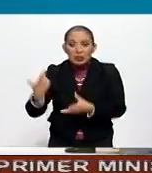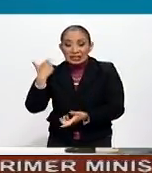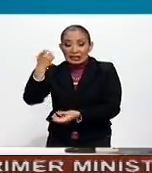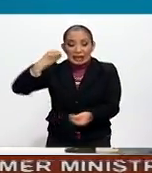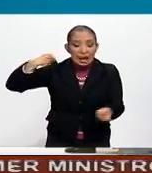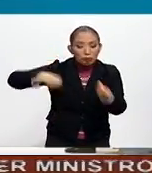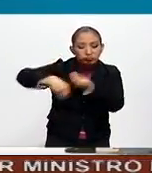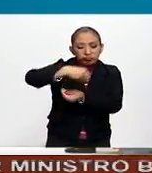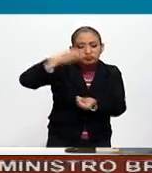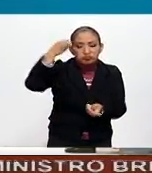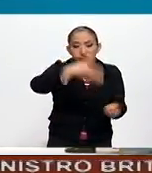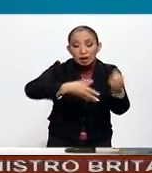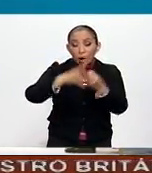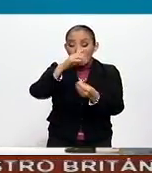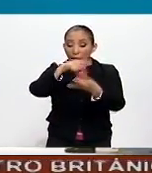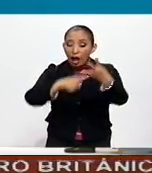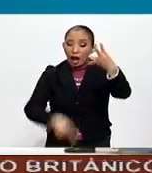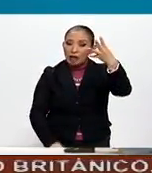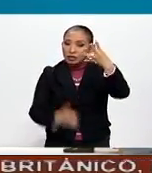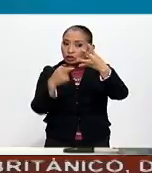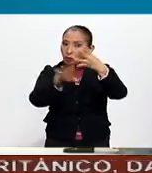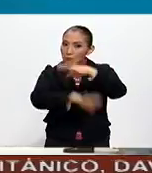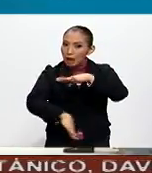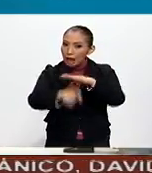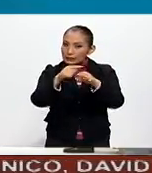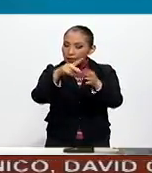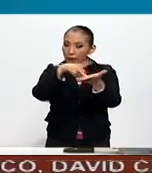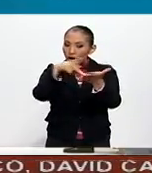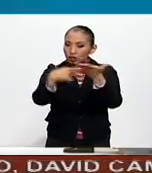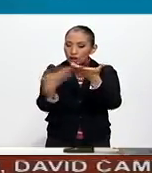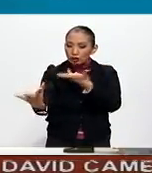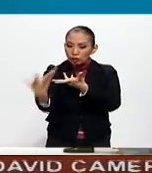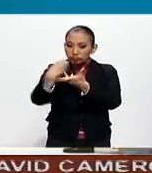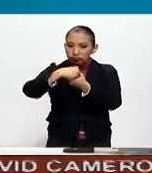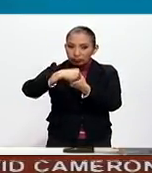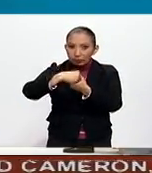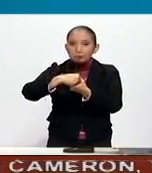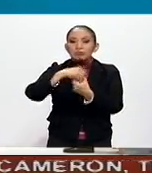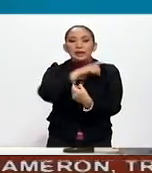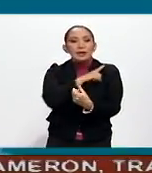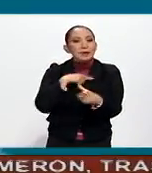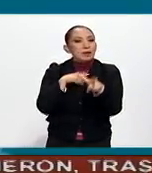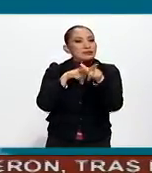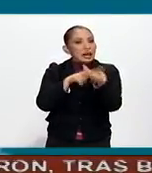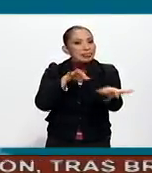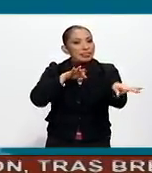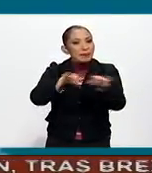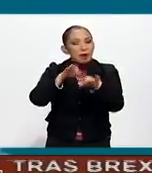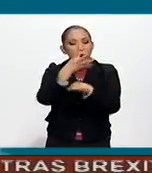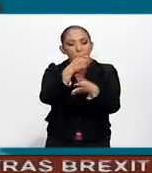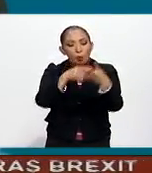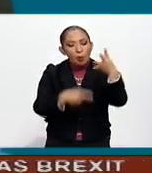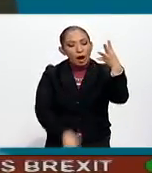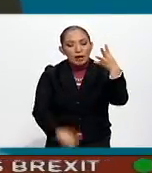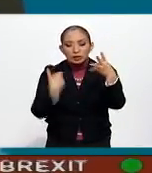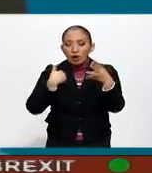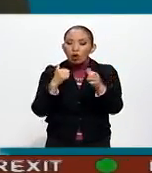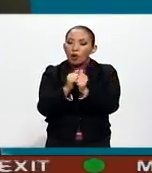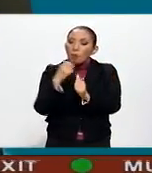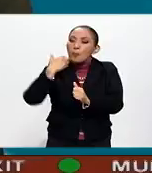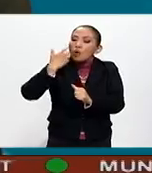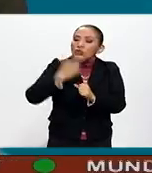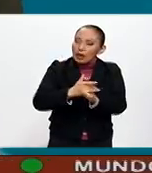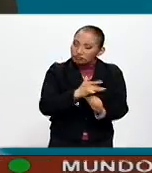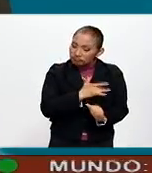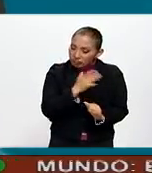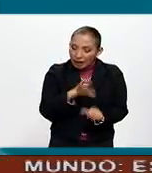capitales. Y son los 4 pilares que mueven nuestro proyecto de integración. Debemos seguir trabajando en estos 4 ámbitos con la voluntad